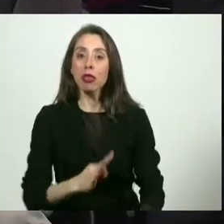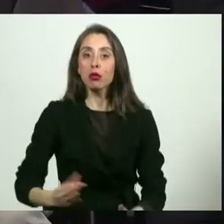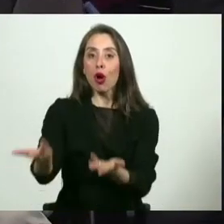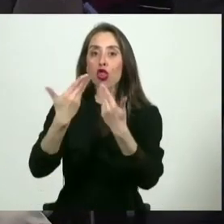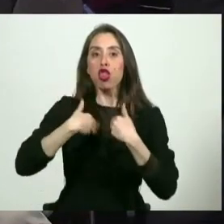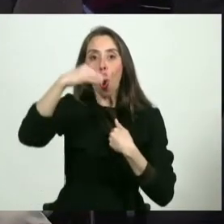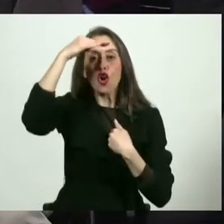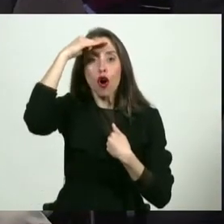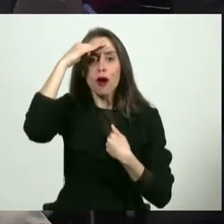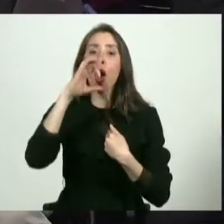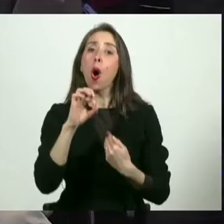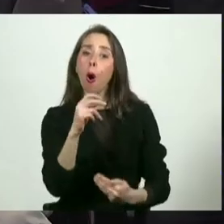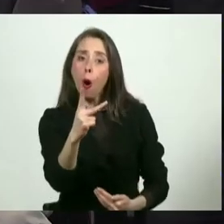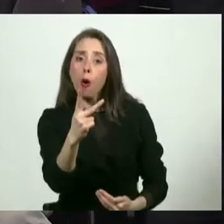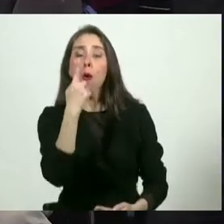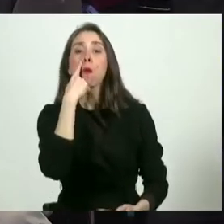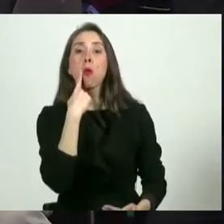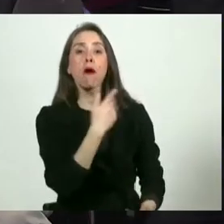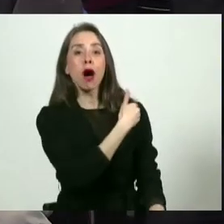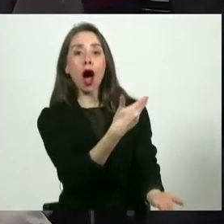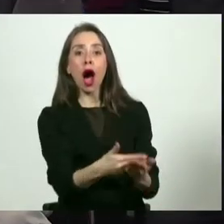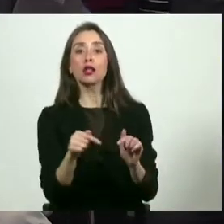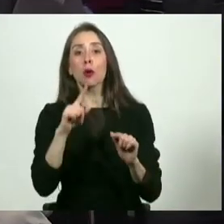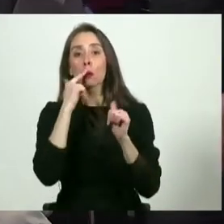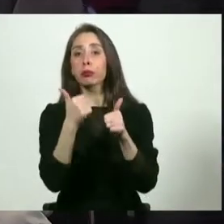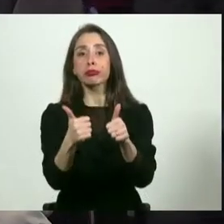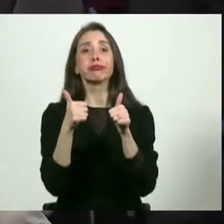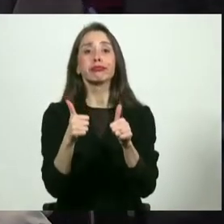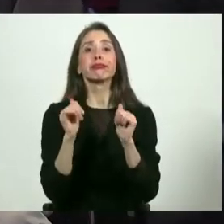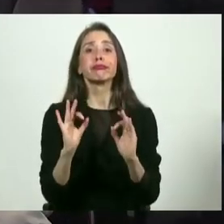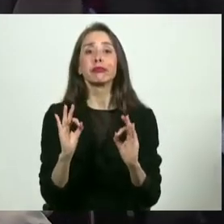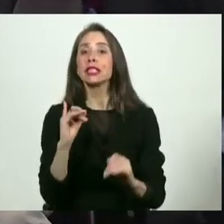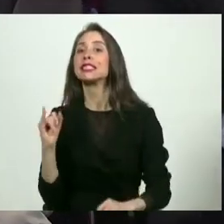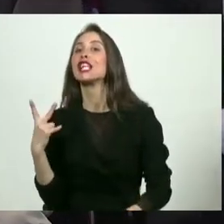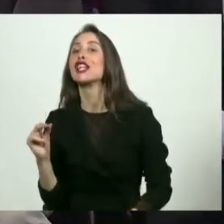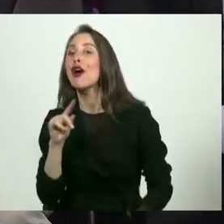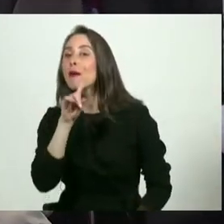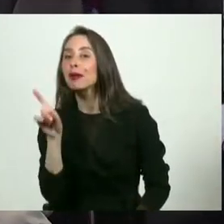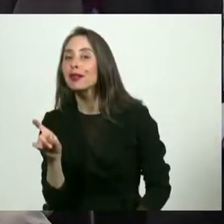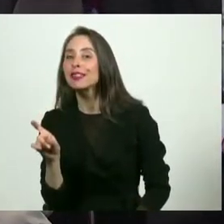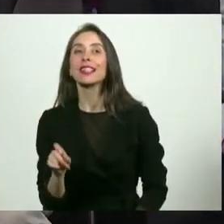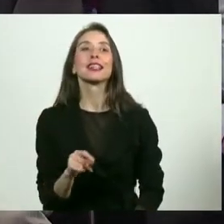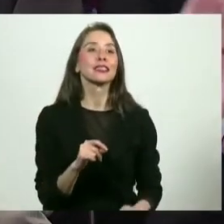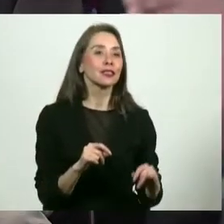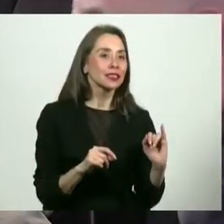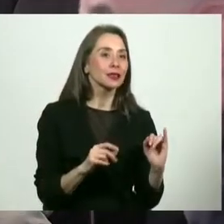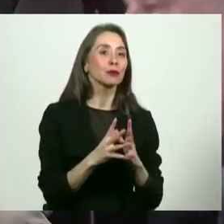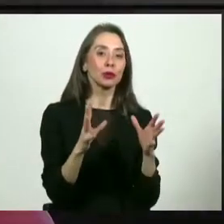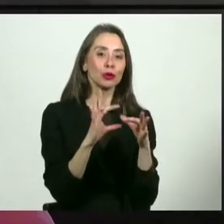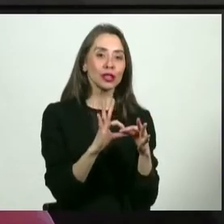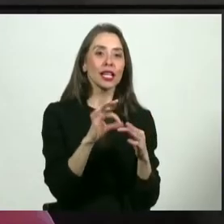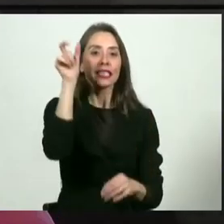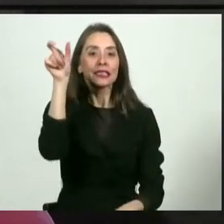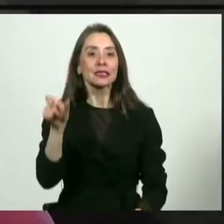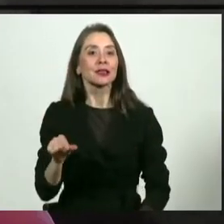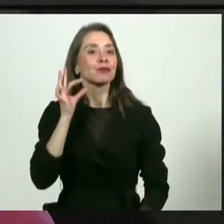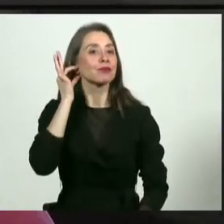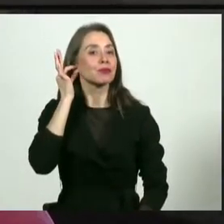ok, probemos, y hasta el día de hoy ha sido un éxito, ¿o no? Muchas gracias. Senadora,